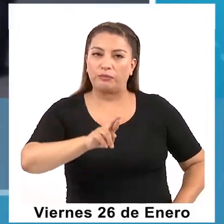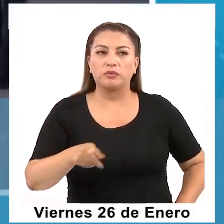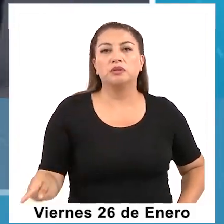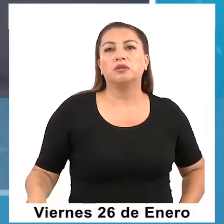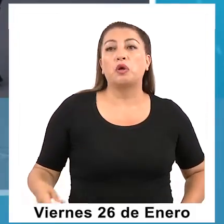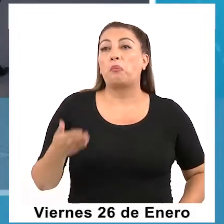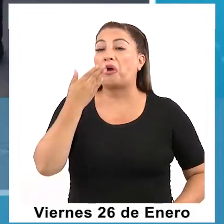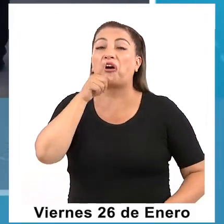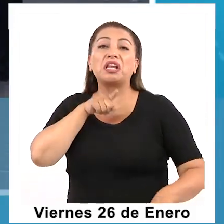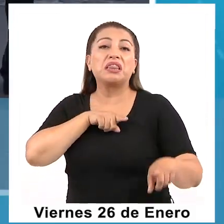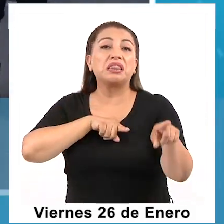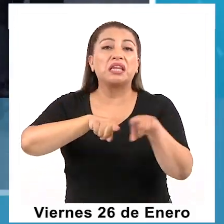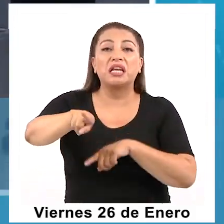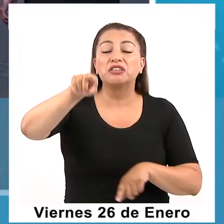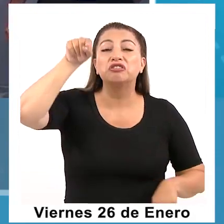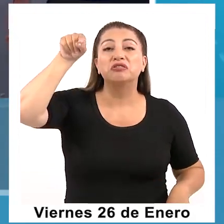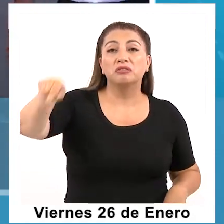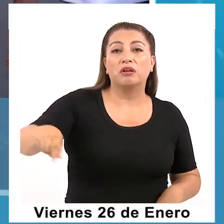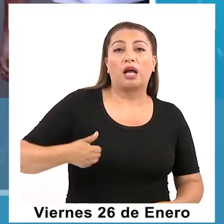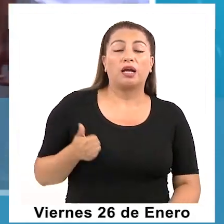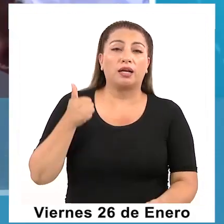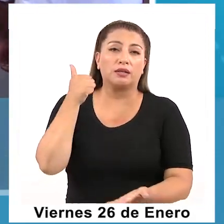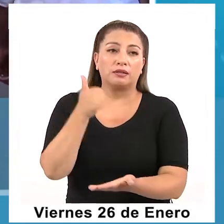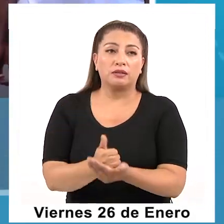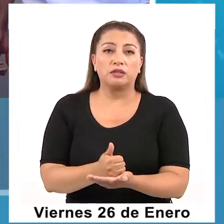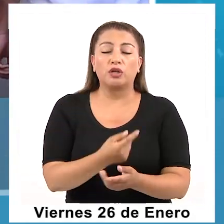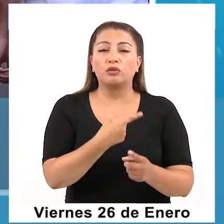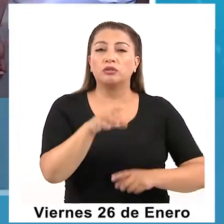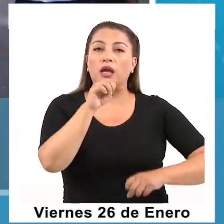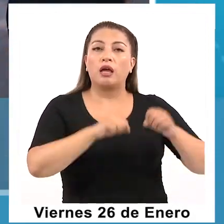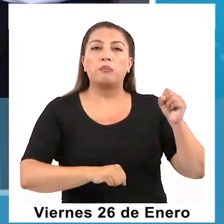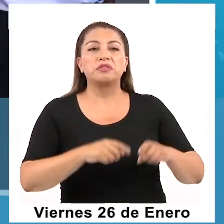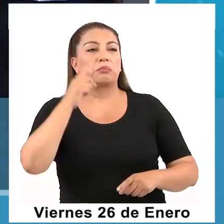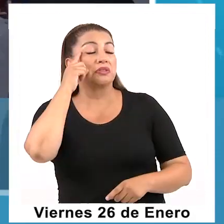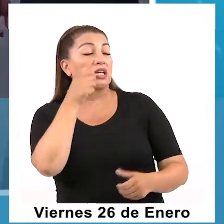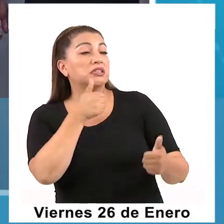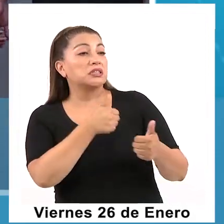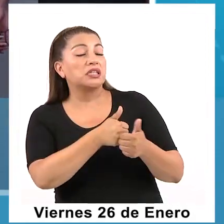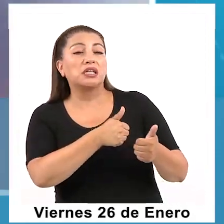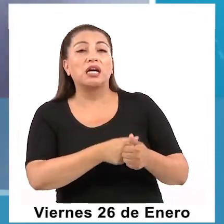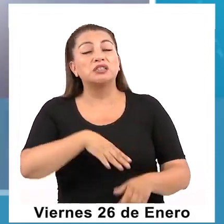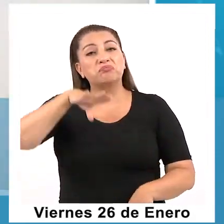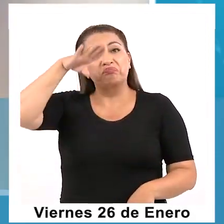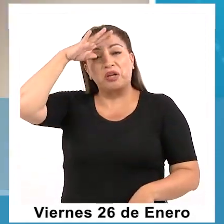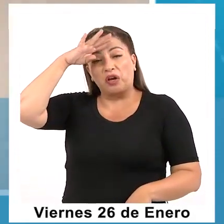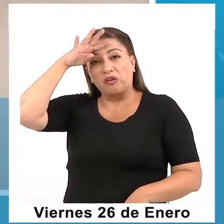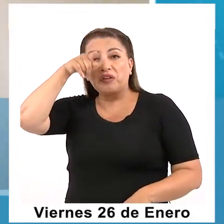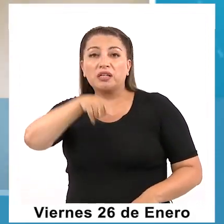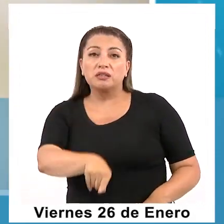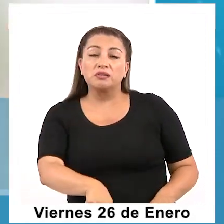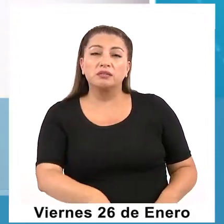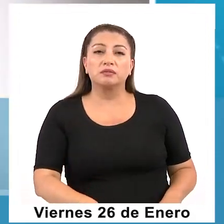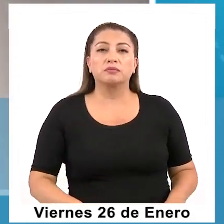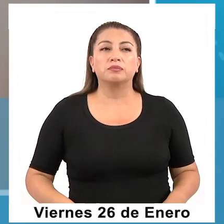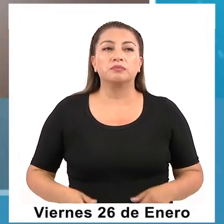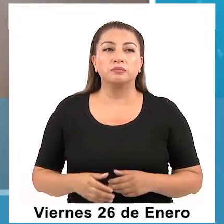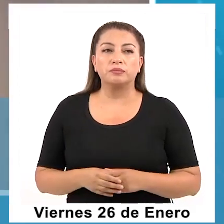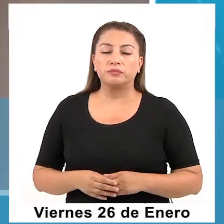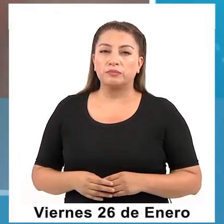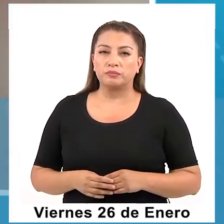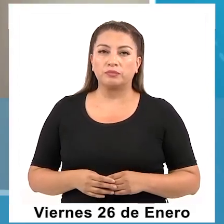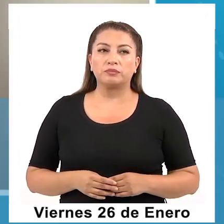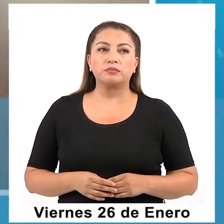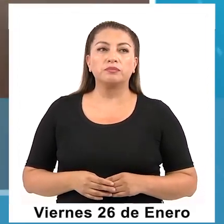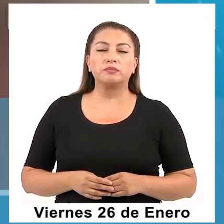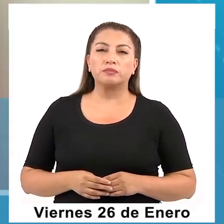el trato directo, ¿cierto? Con alguien que le parecía cercano, con alguien que le parecía, con la compra de collar estamos hablando,